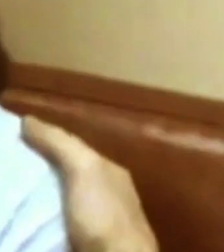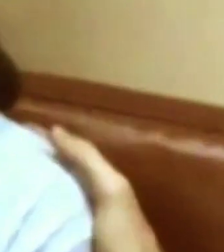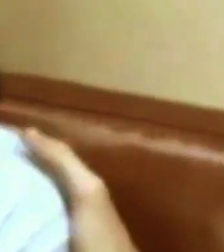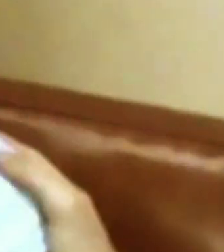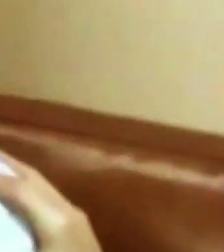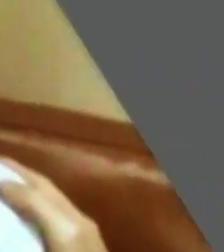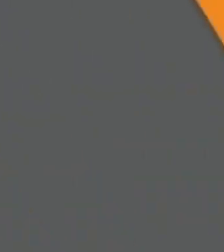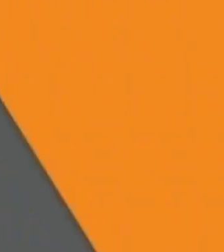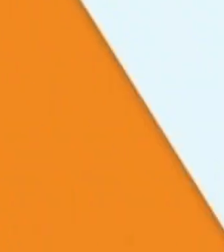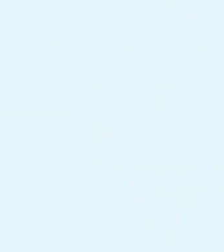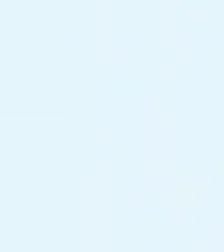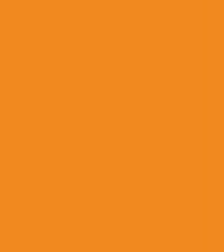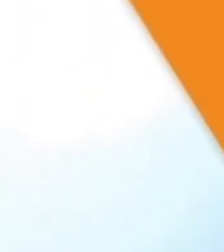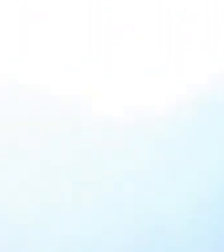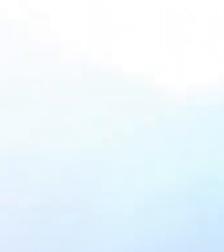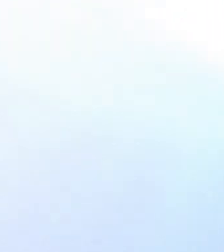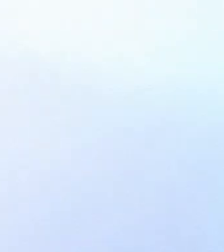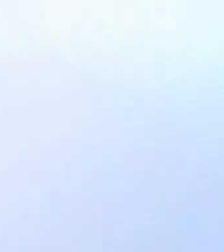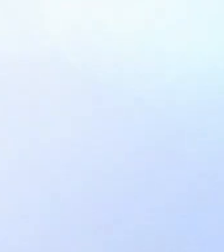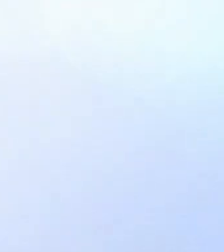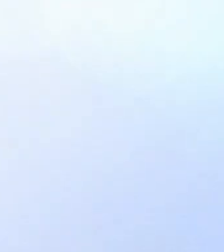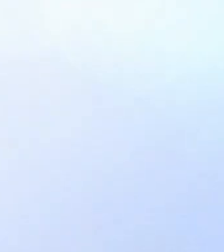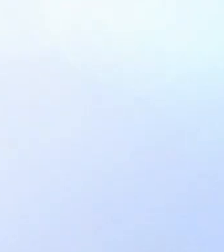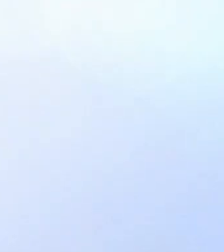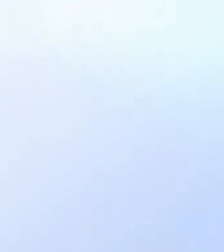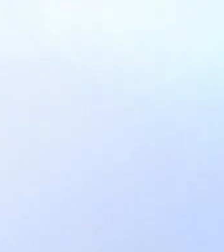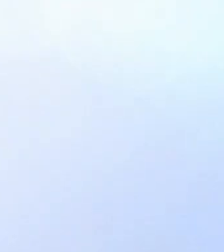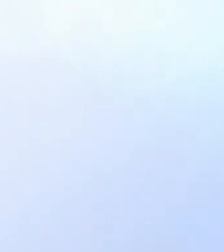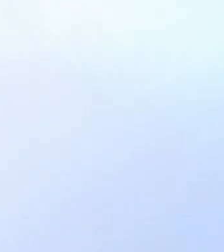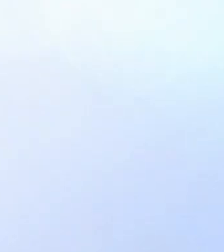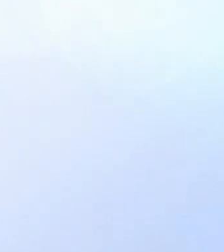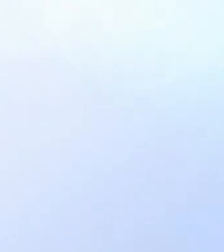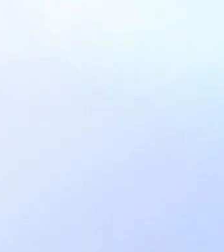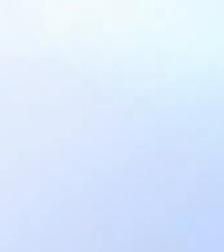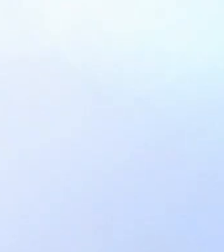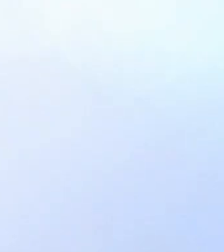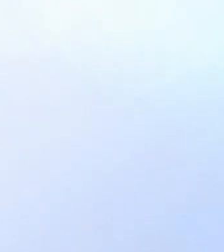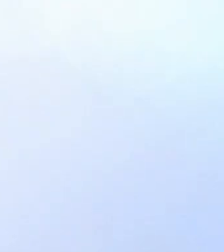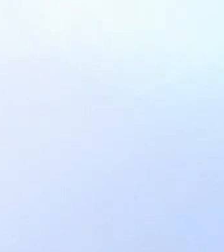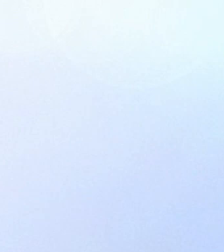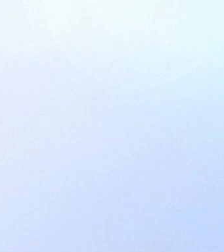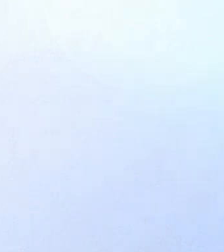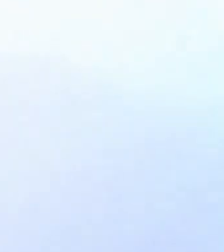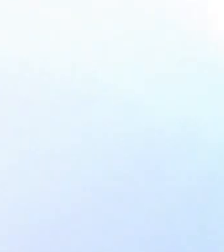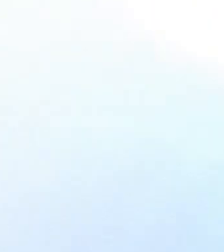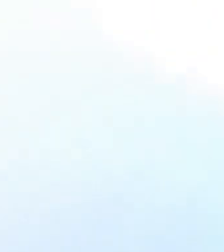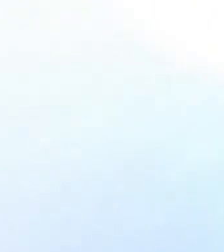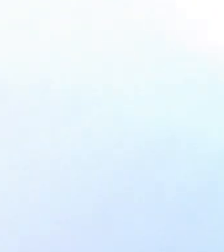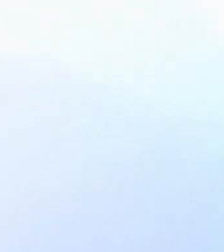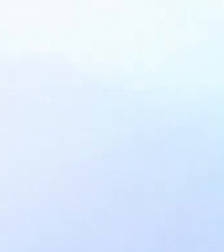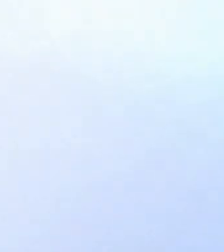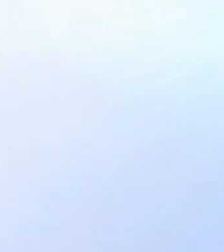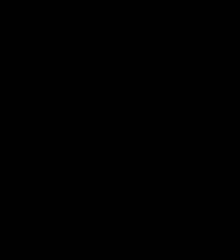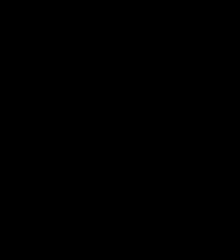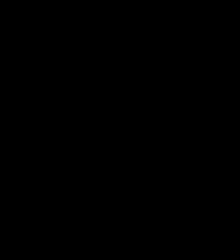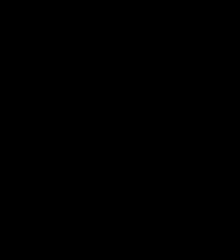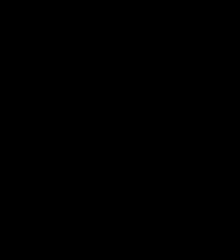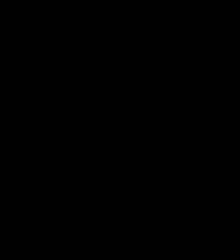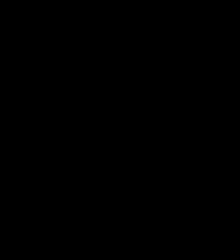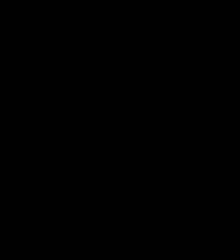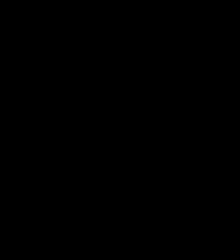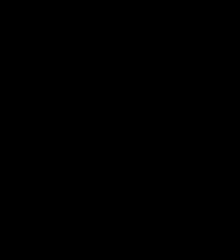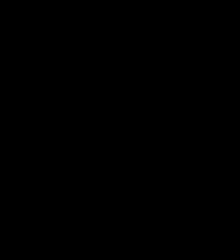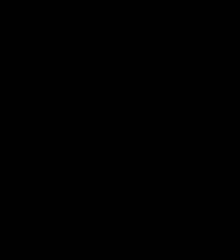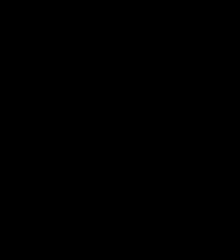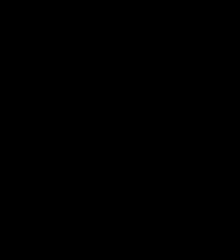va cuquita. La abuela Sofía, de lunes a viernes a las 5 de la tarde, aquí en 13,